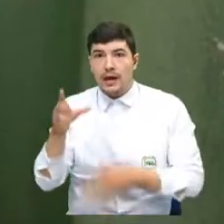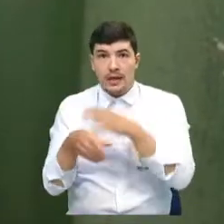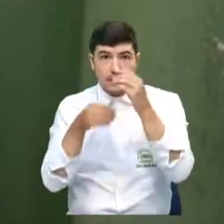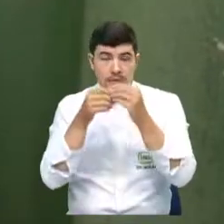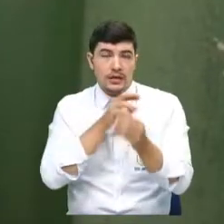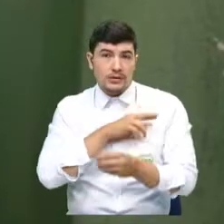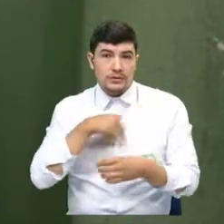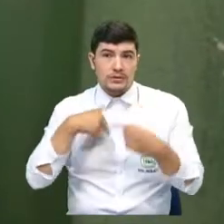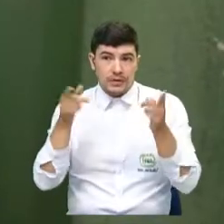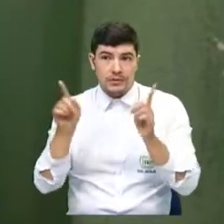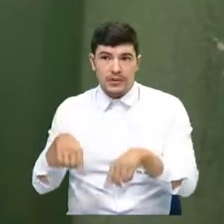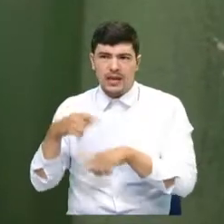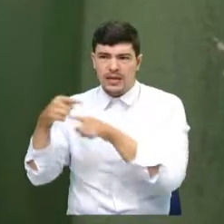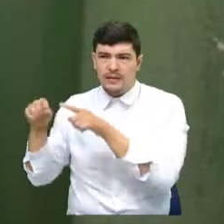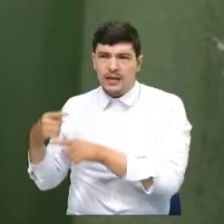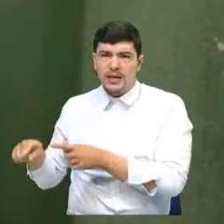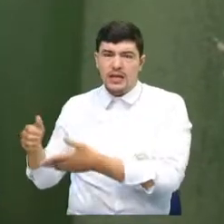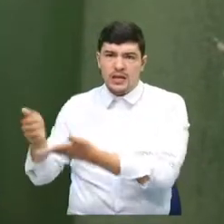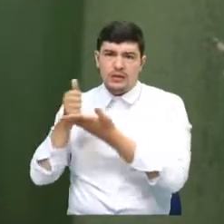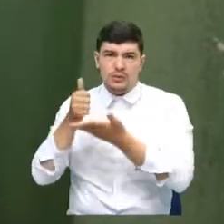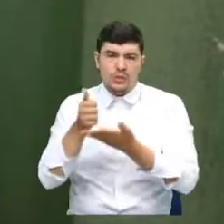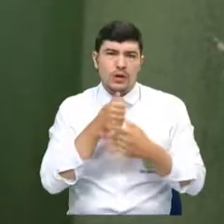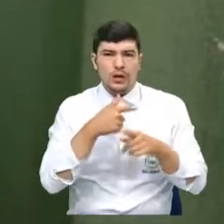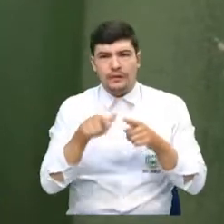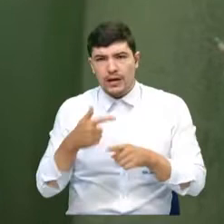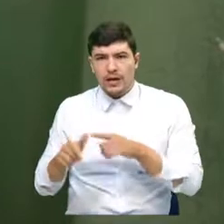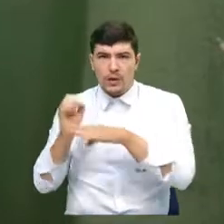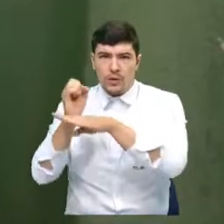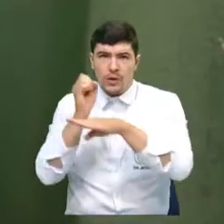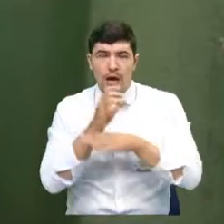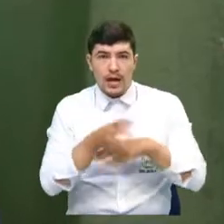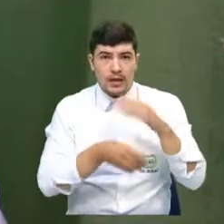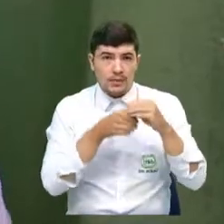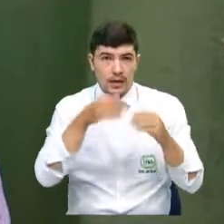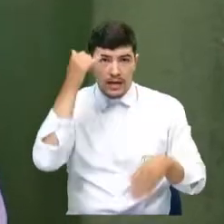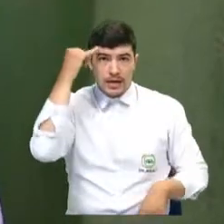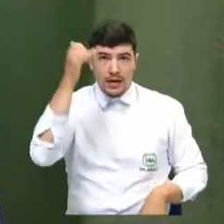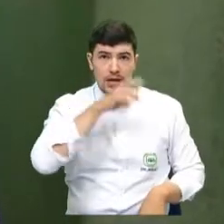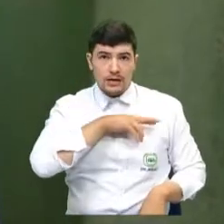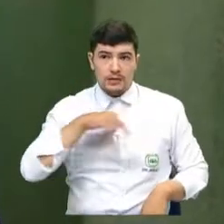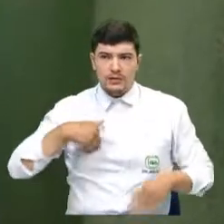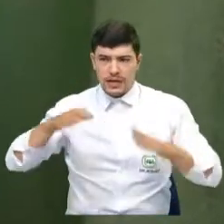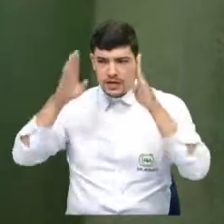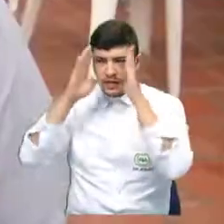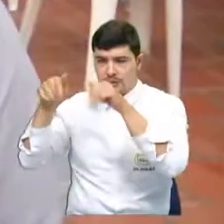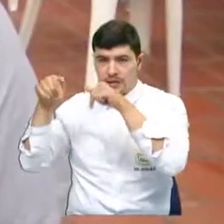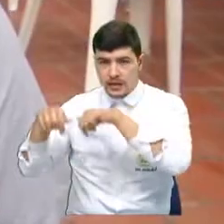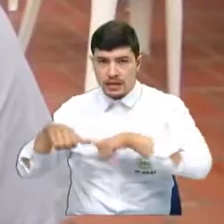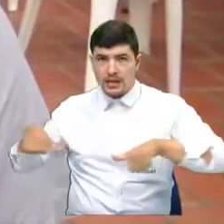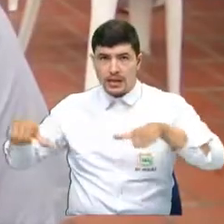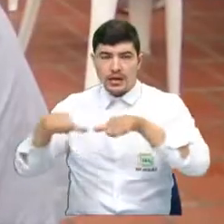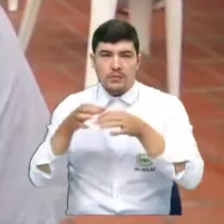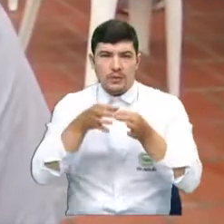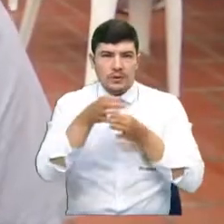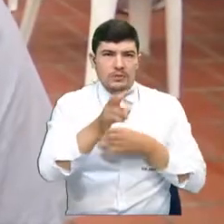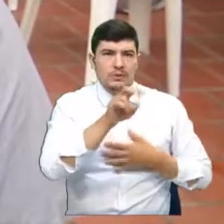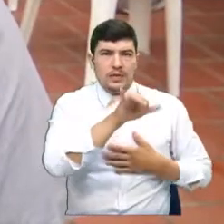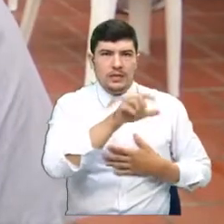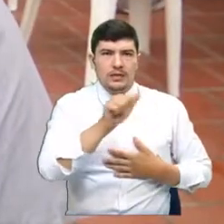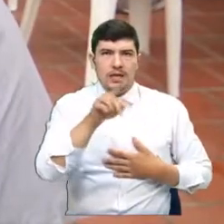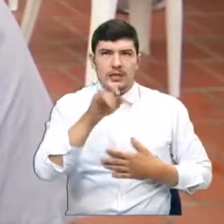otras ayudas con otros organismos de otros tanques la idea es que cubramos todo el área metropolitana el municipio ya rosario